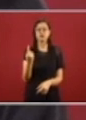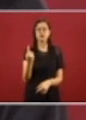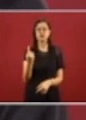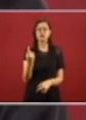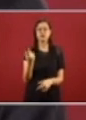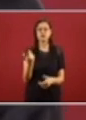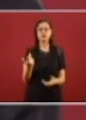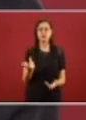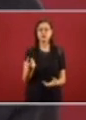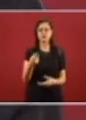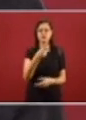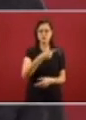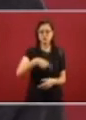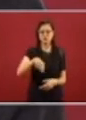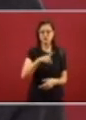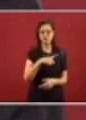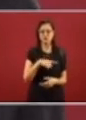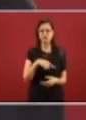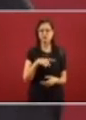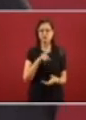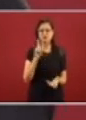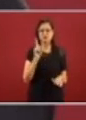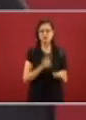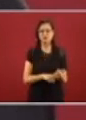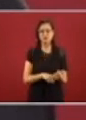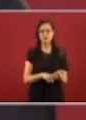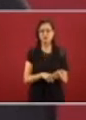con operativos